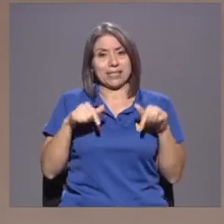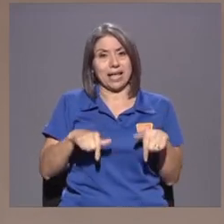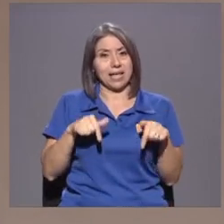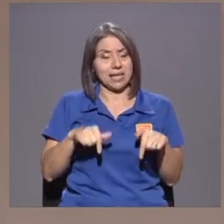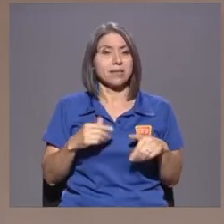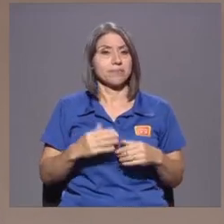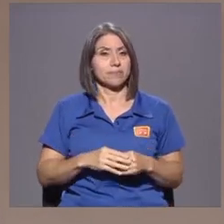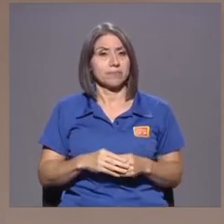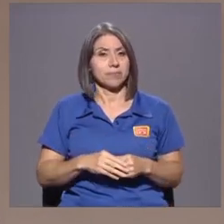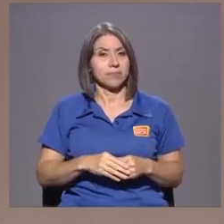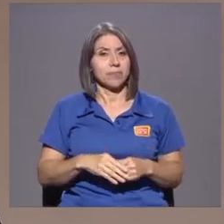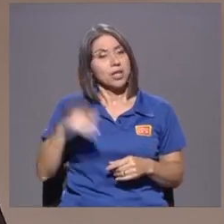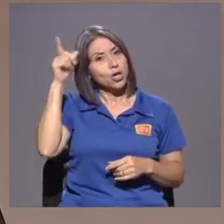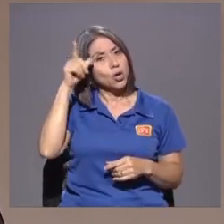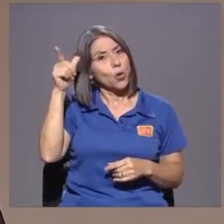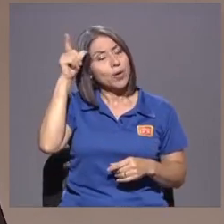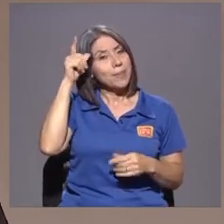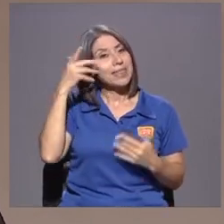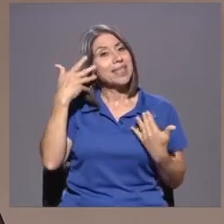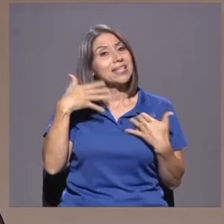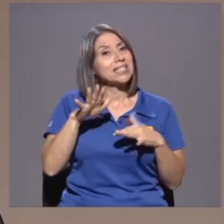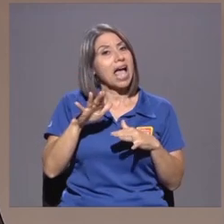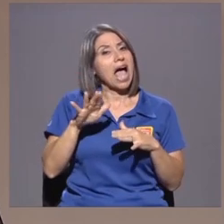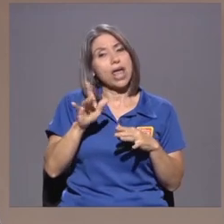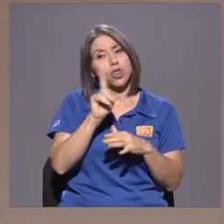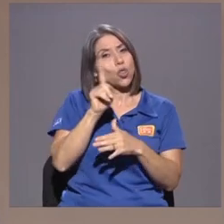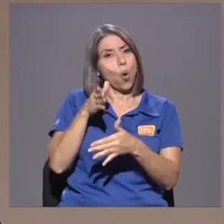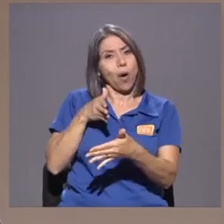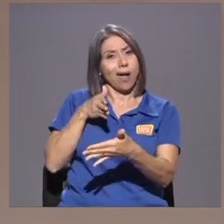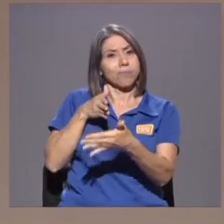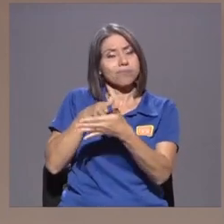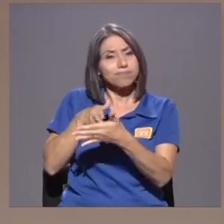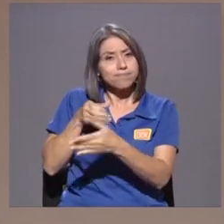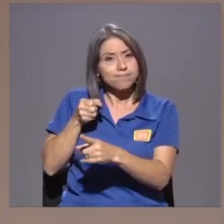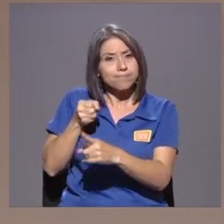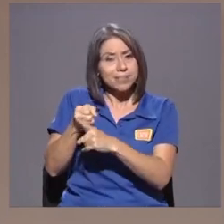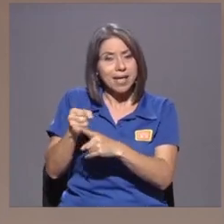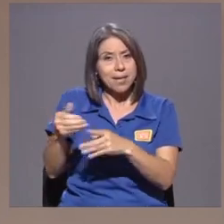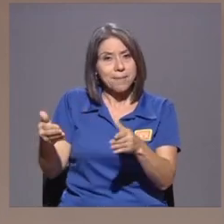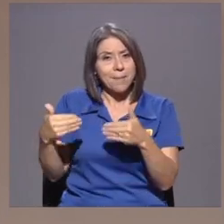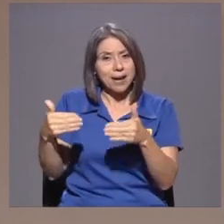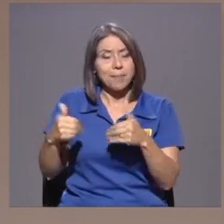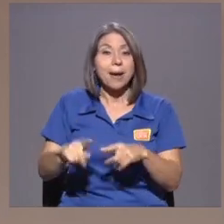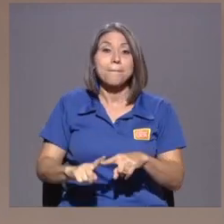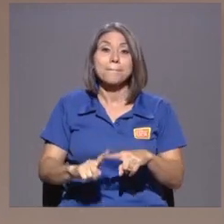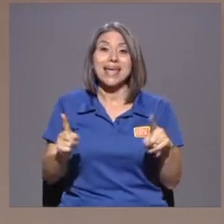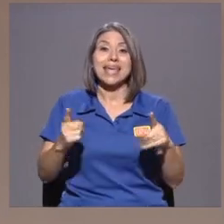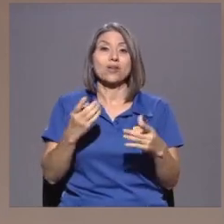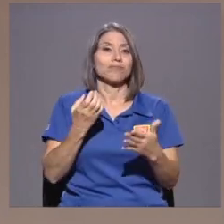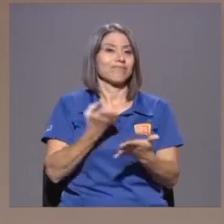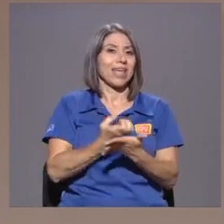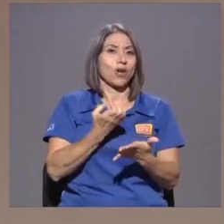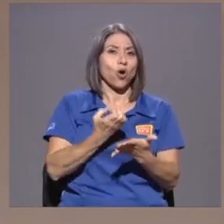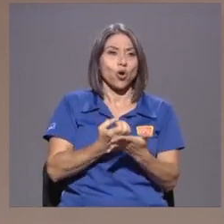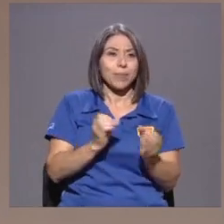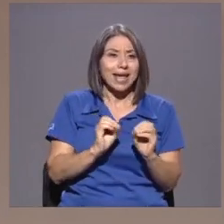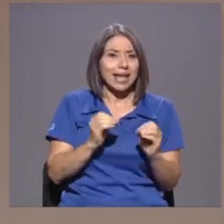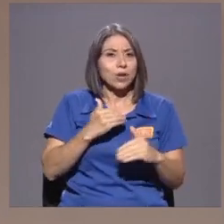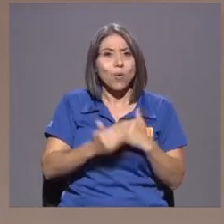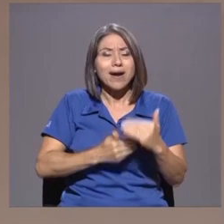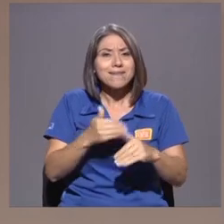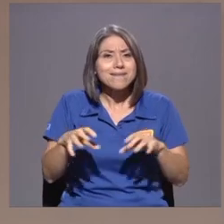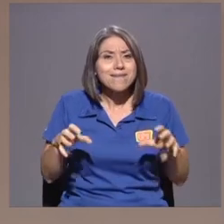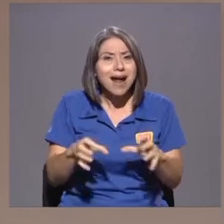que obviamente va a tener menos efectos en panamá pero en la economía que no arranca muy bien